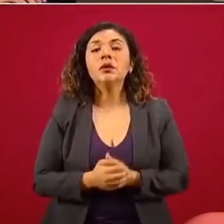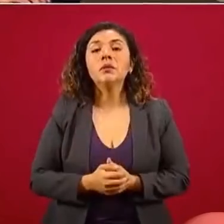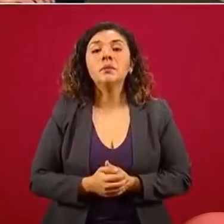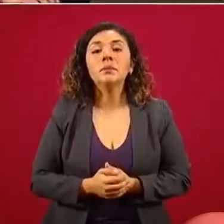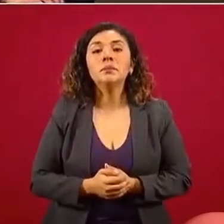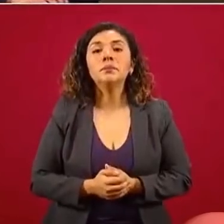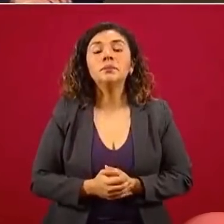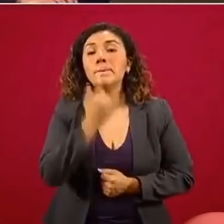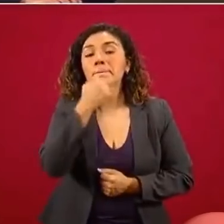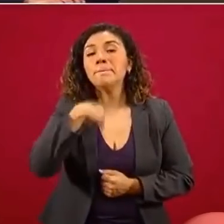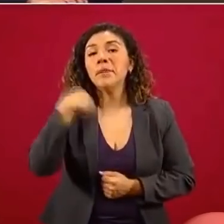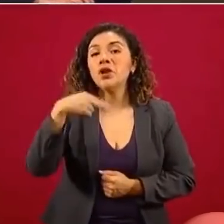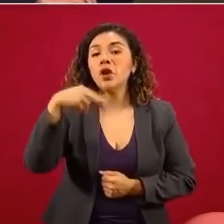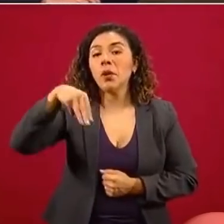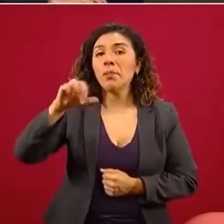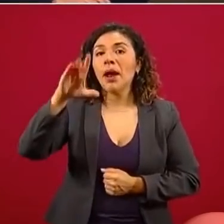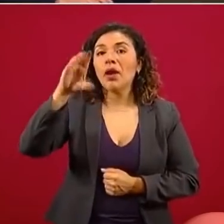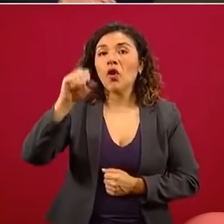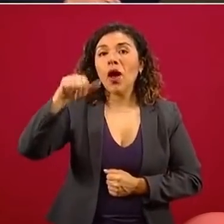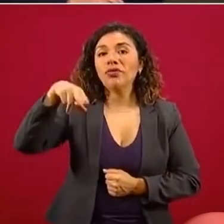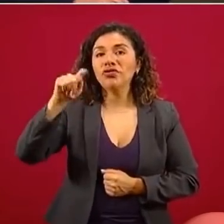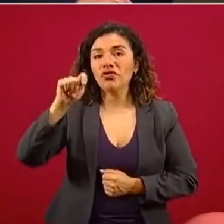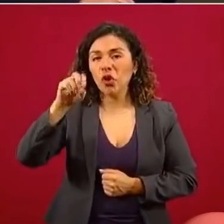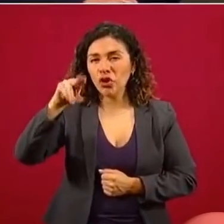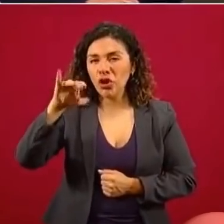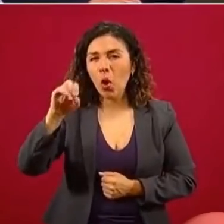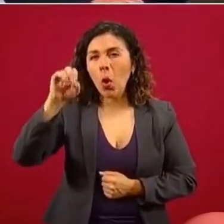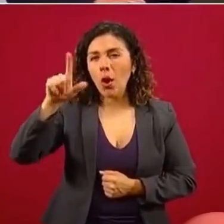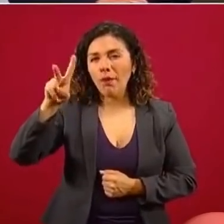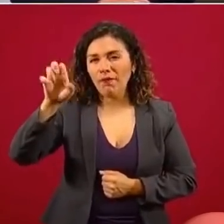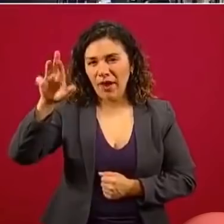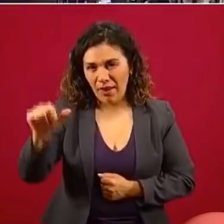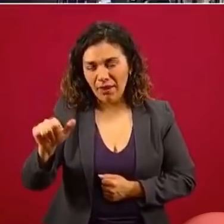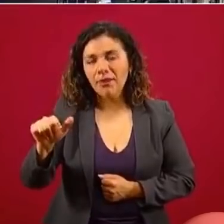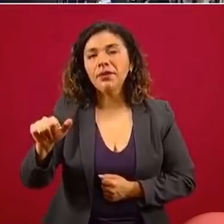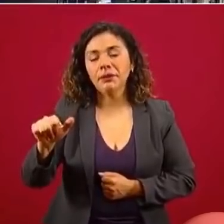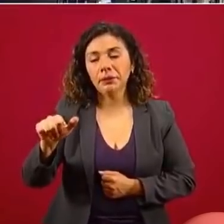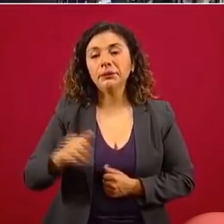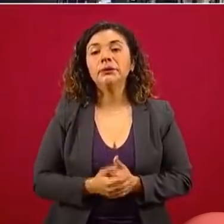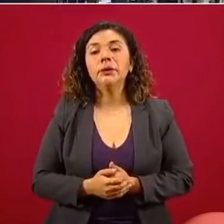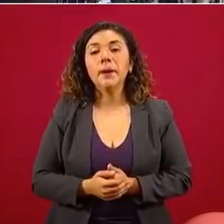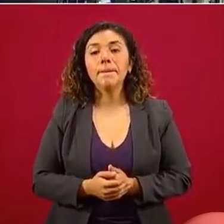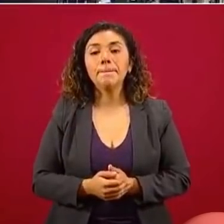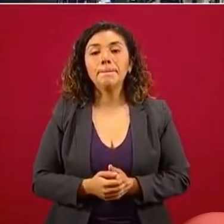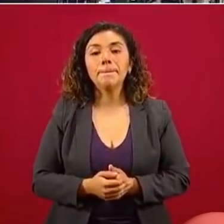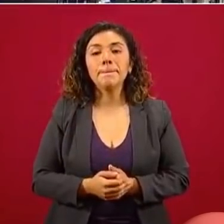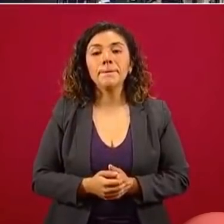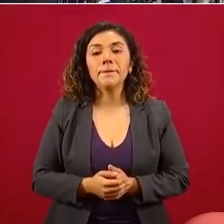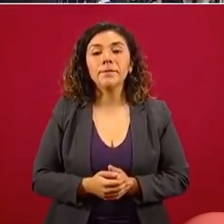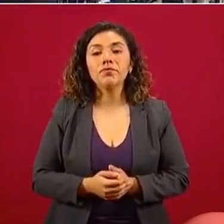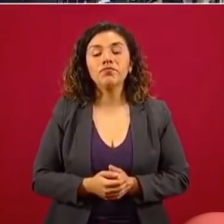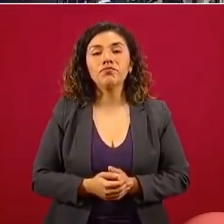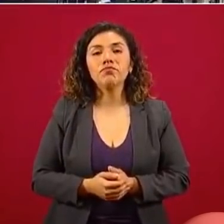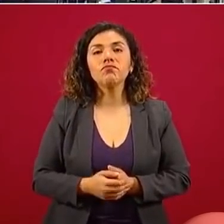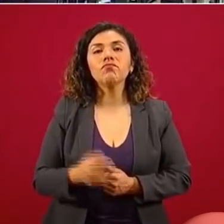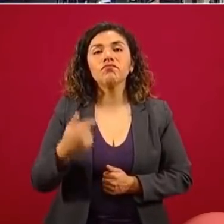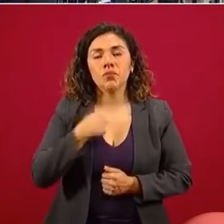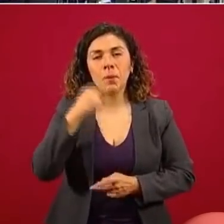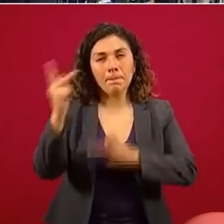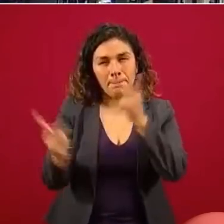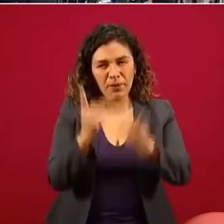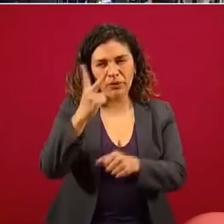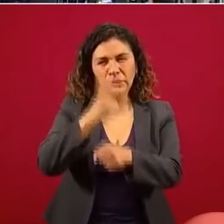Perdón por no presentarme, soy Marco Antonio Olvera del diario digital Bajo Palabra y del canal de YouTube Marco Olvera Oficial. Y antes de que le haga el